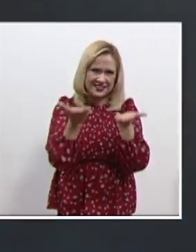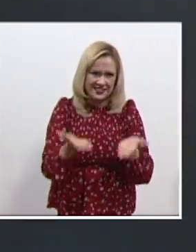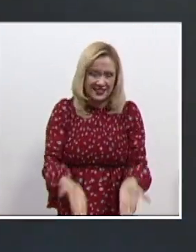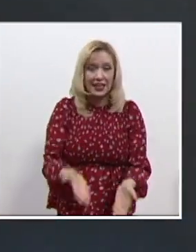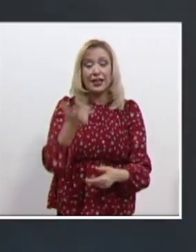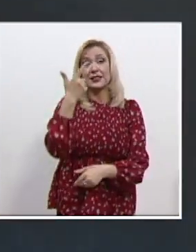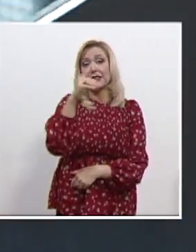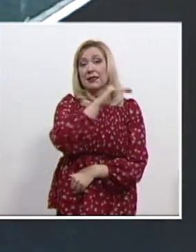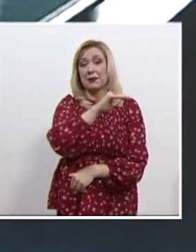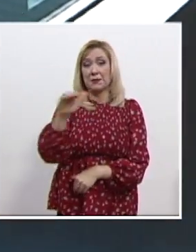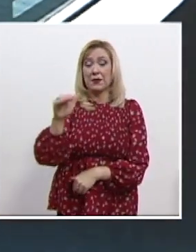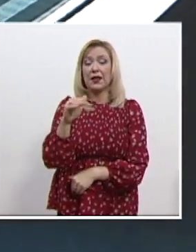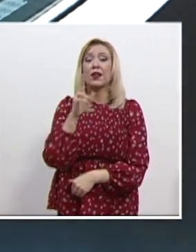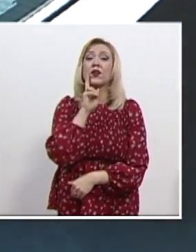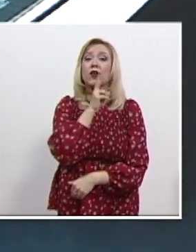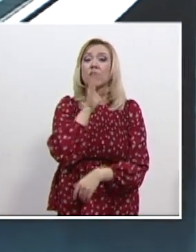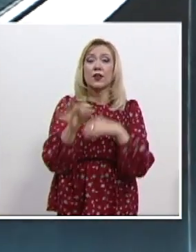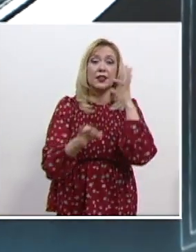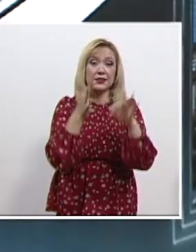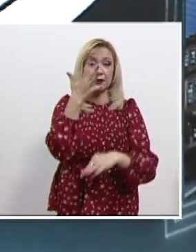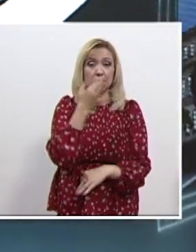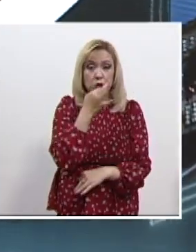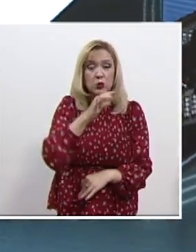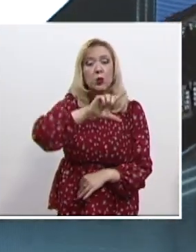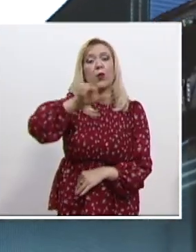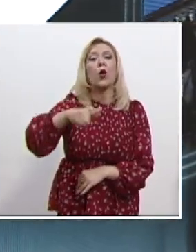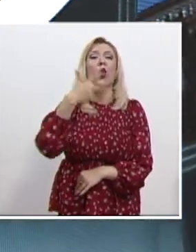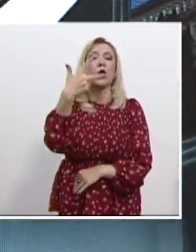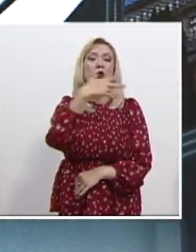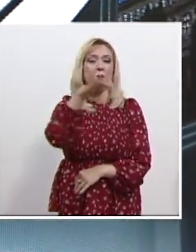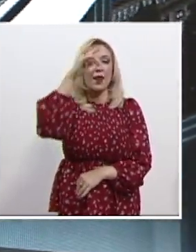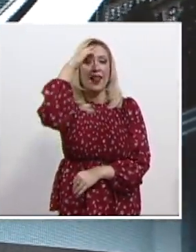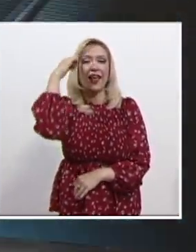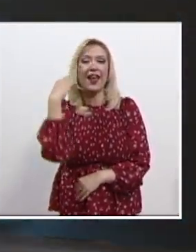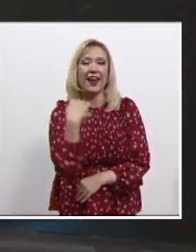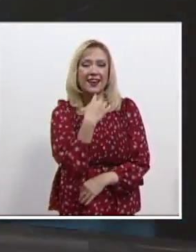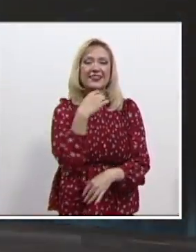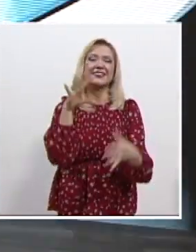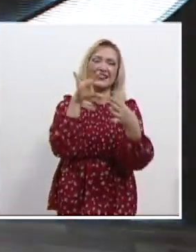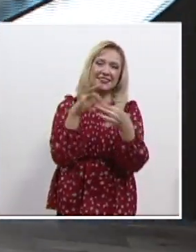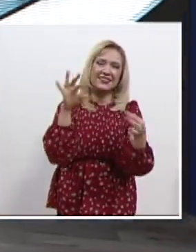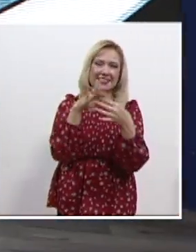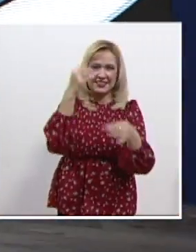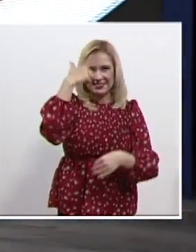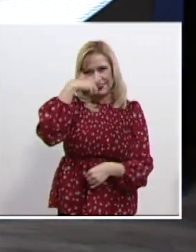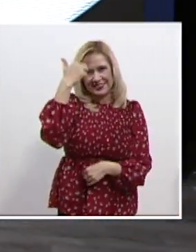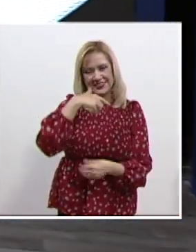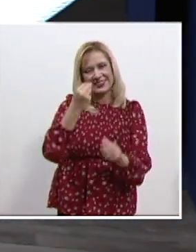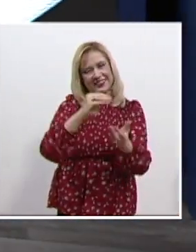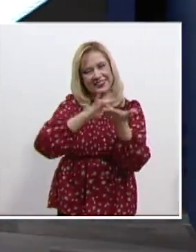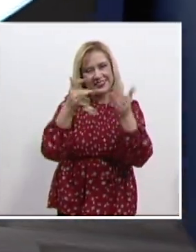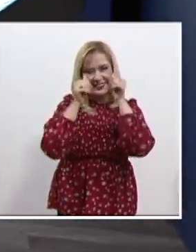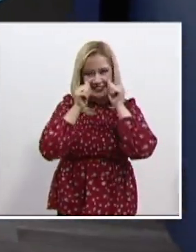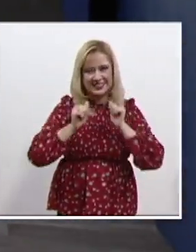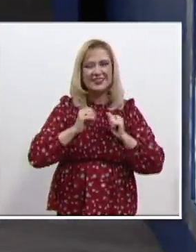a las 19:30 horas nuestro avance informativo y a las 20:30 el noticiero nocturno. Agradezco su